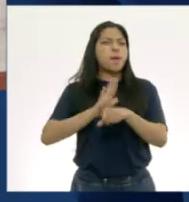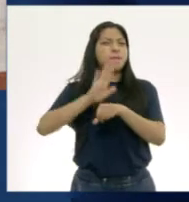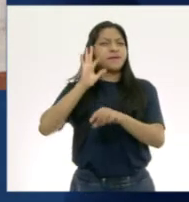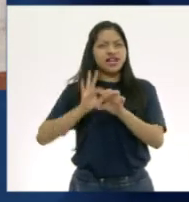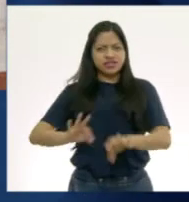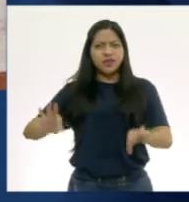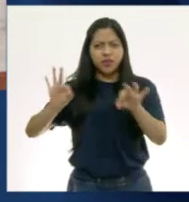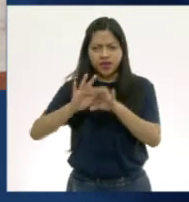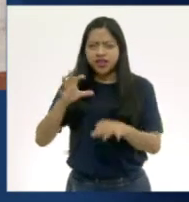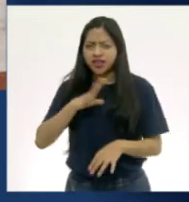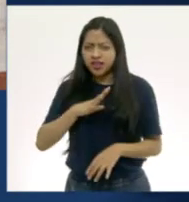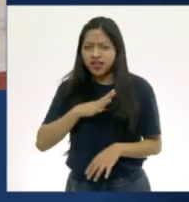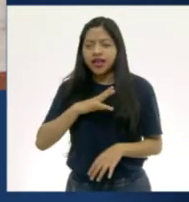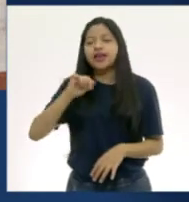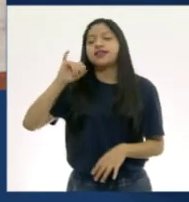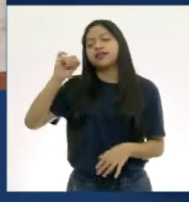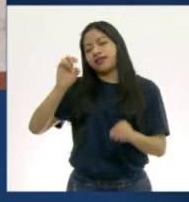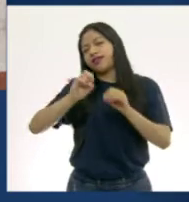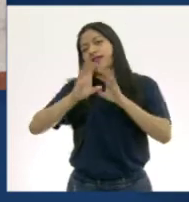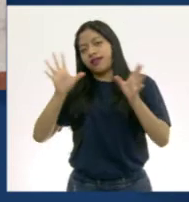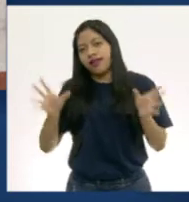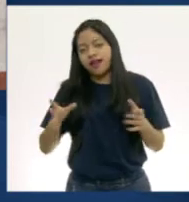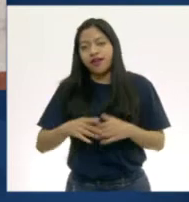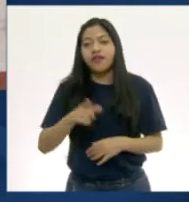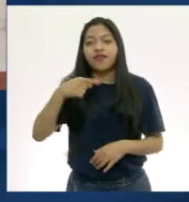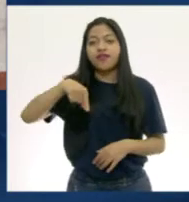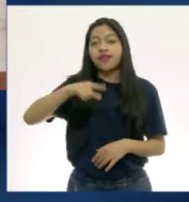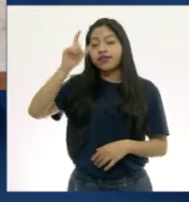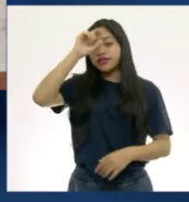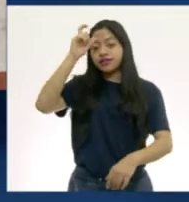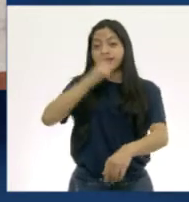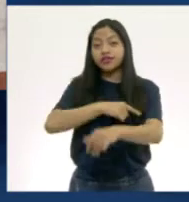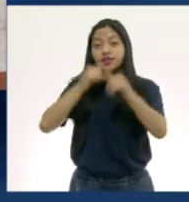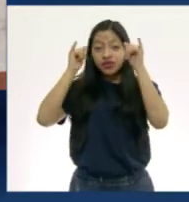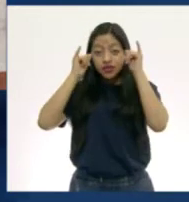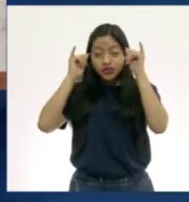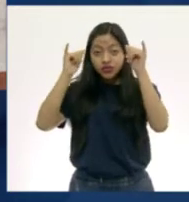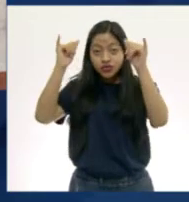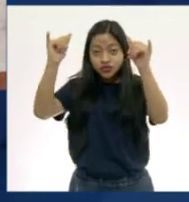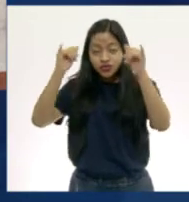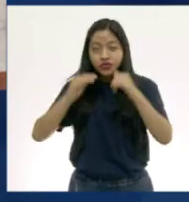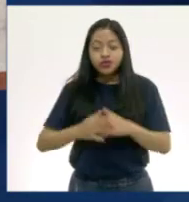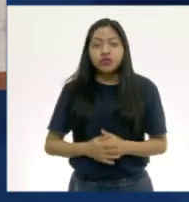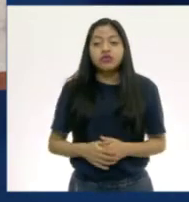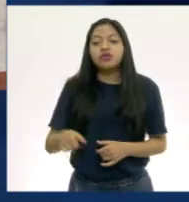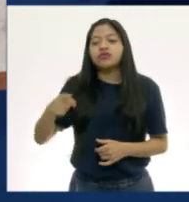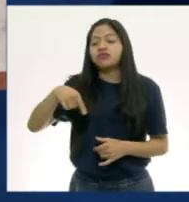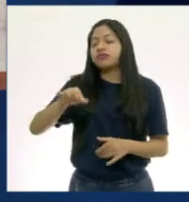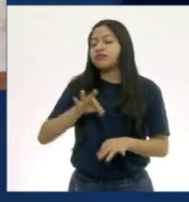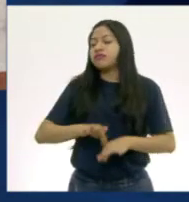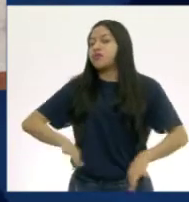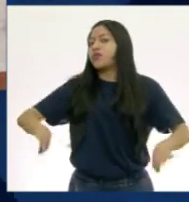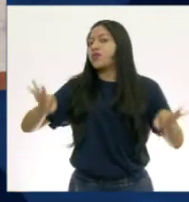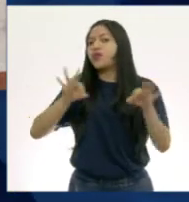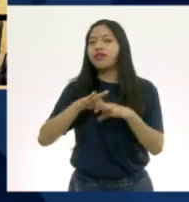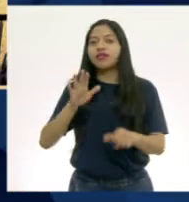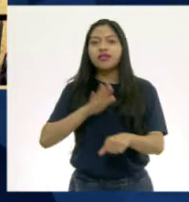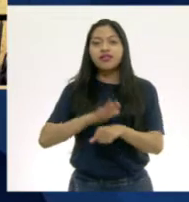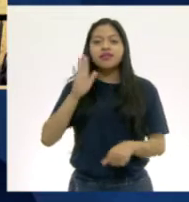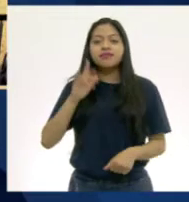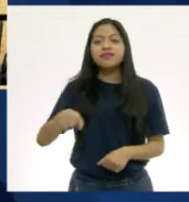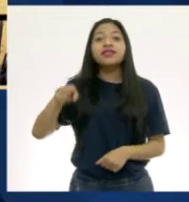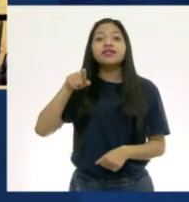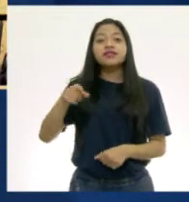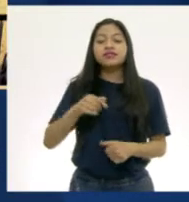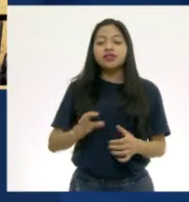particular? Sin duda, para los egipcios, los toros y las vacas ocupaban un importante lugar porque ellos los